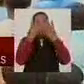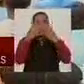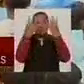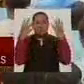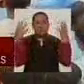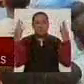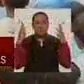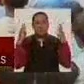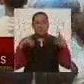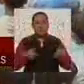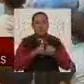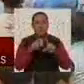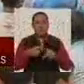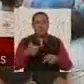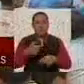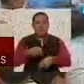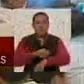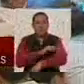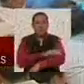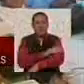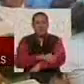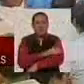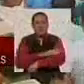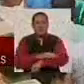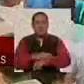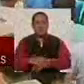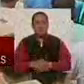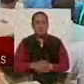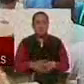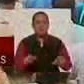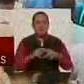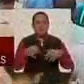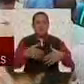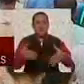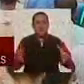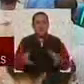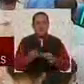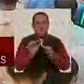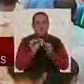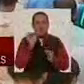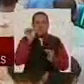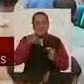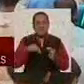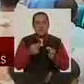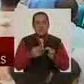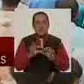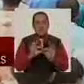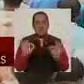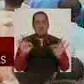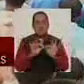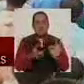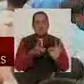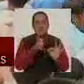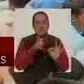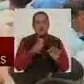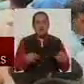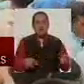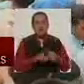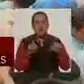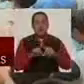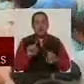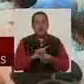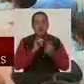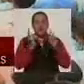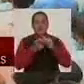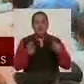con repelentes. Es importante en la vida de todos. Baldes con pastillas para poder tratar el agua y convertirla en agua